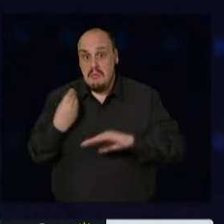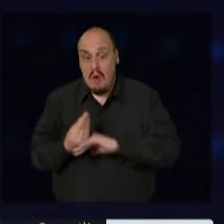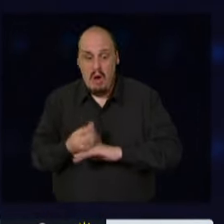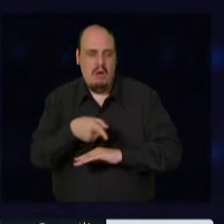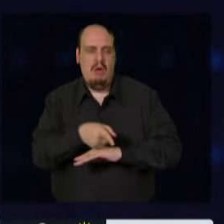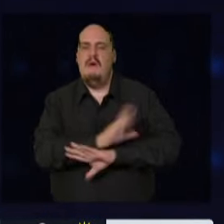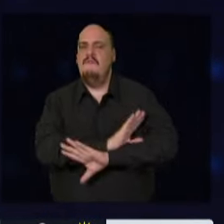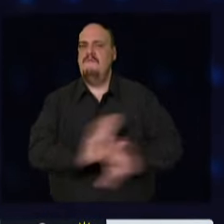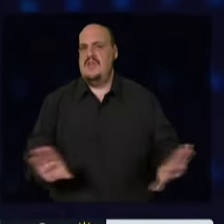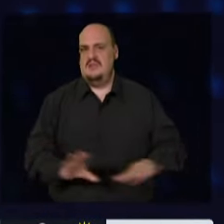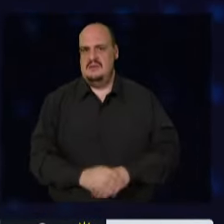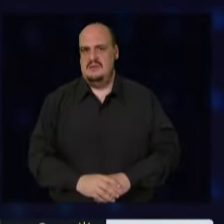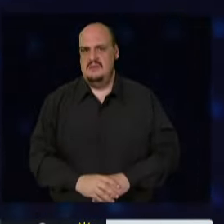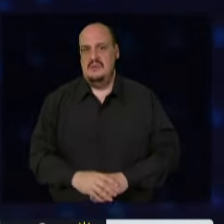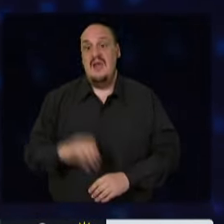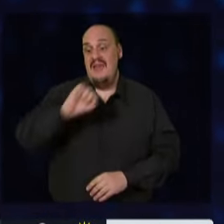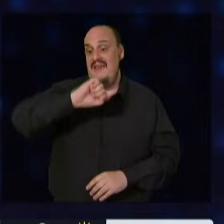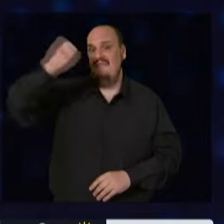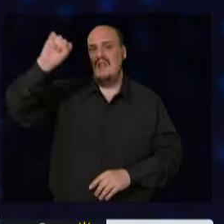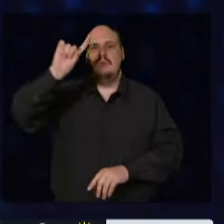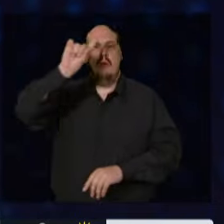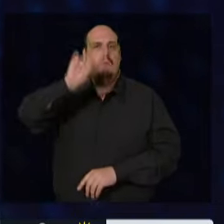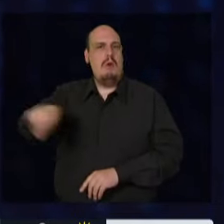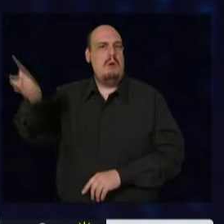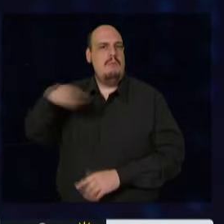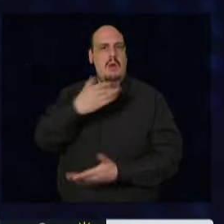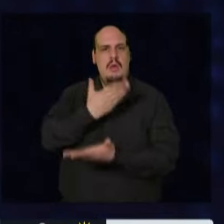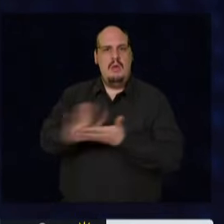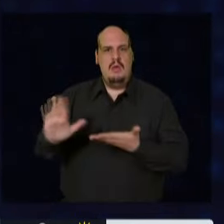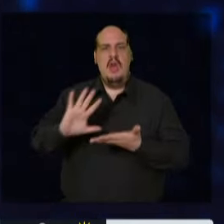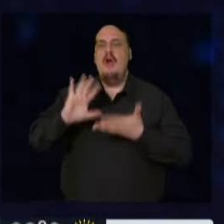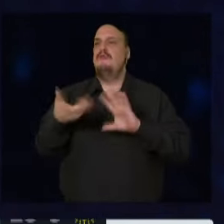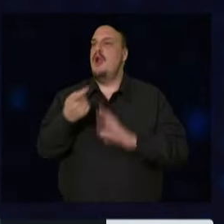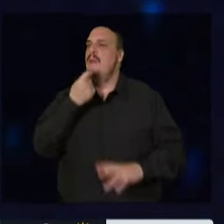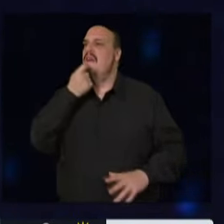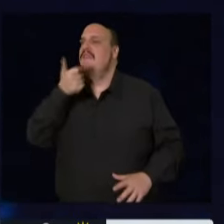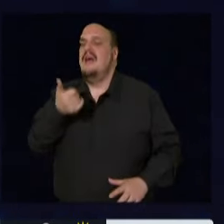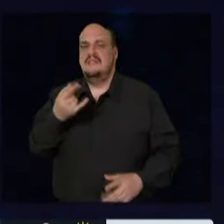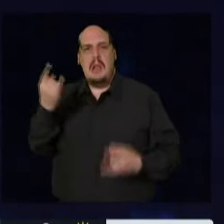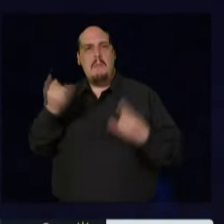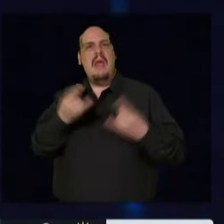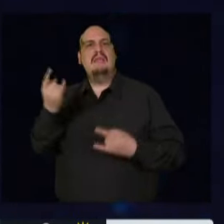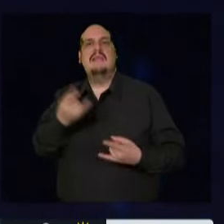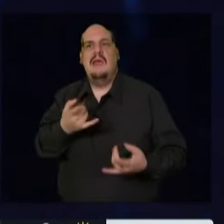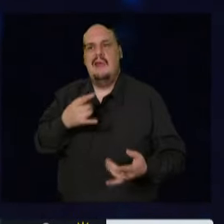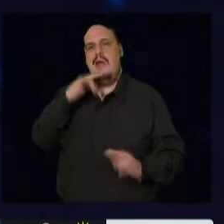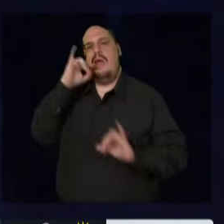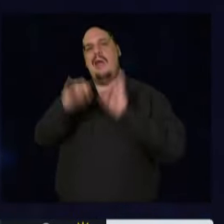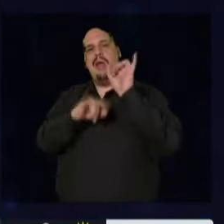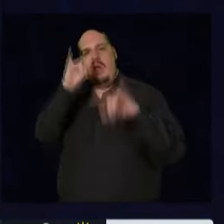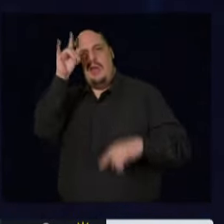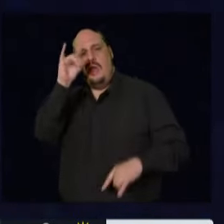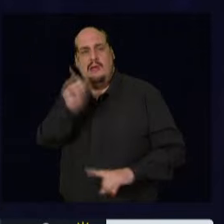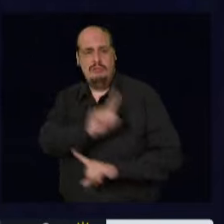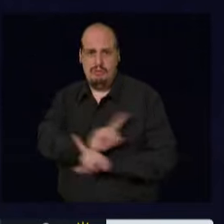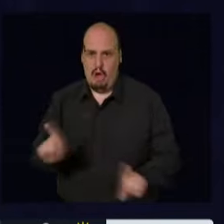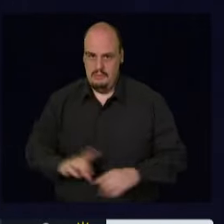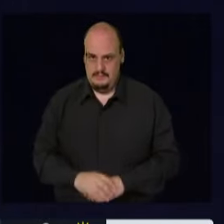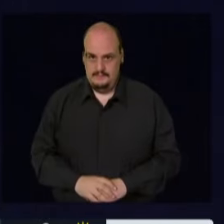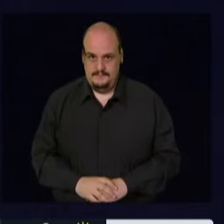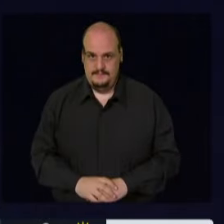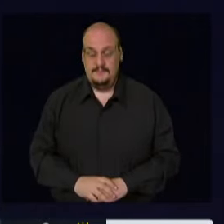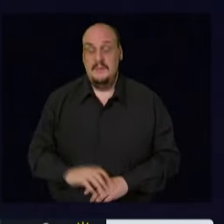del mapa la inflación, sin atajos, sin mentiras, sin cuentitos. Desde el